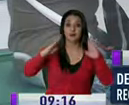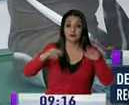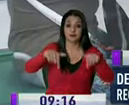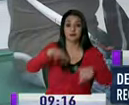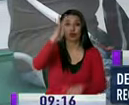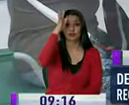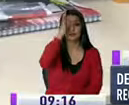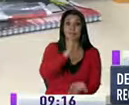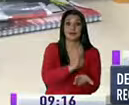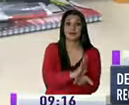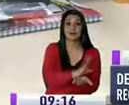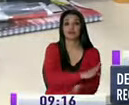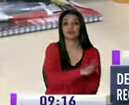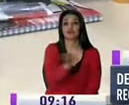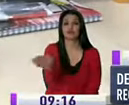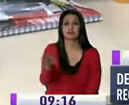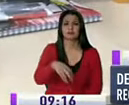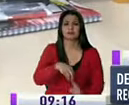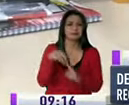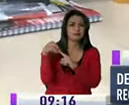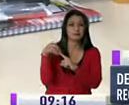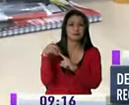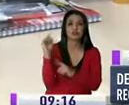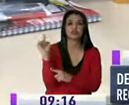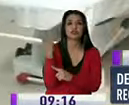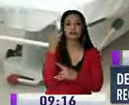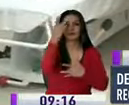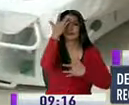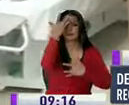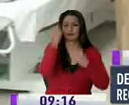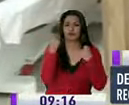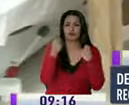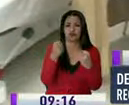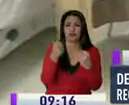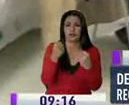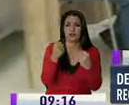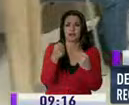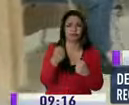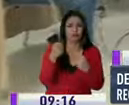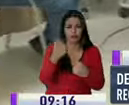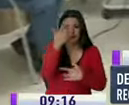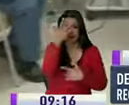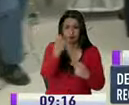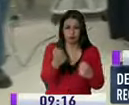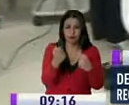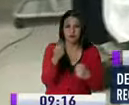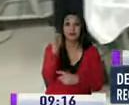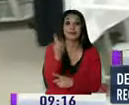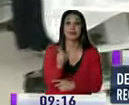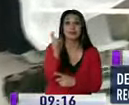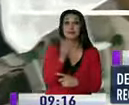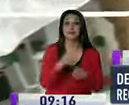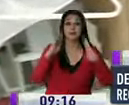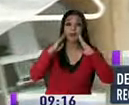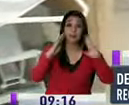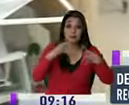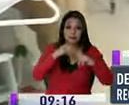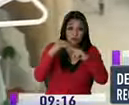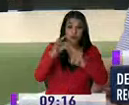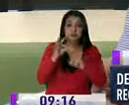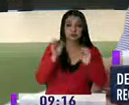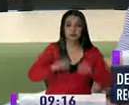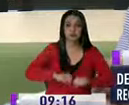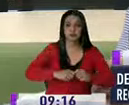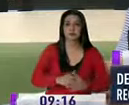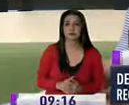de salud se va a dirigir primordialmente a los pacientes que presenten cuadros complicados y requieran una atención especializada.